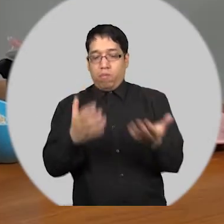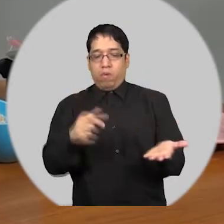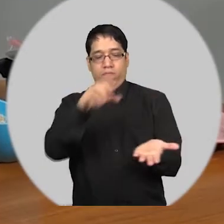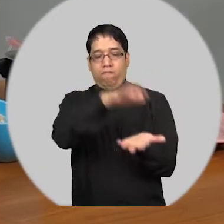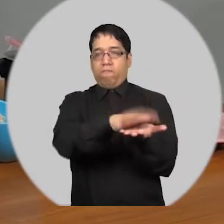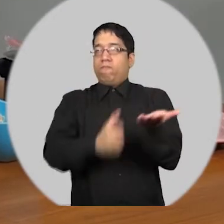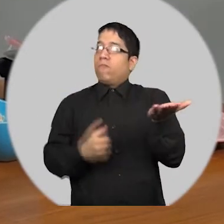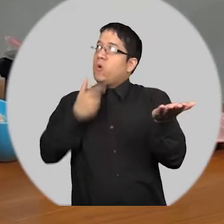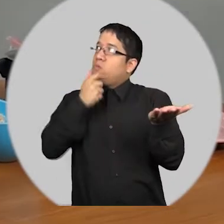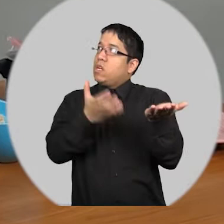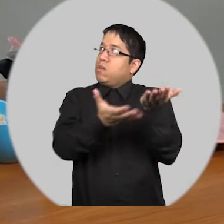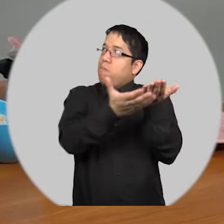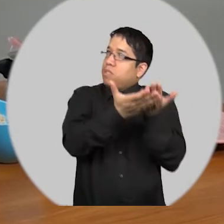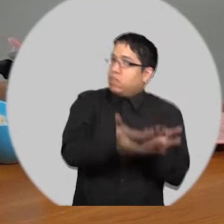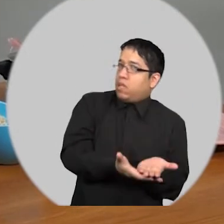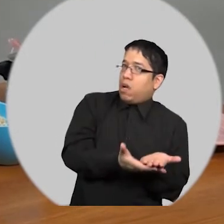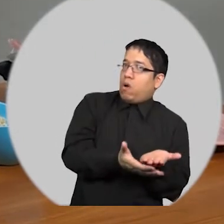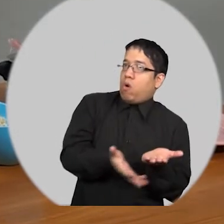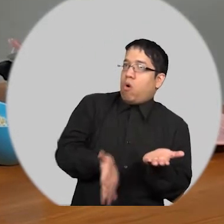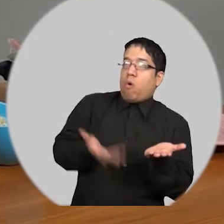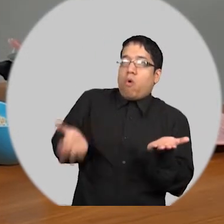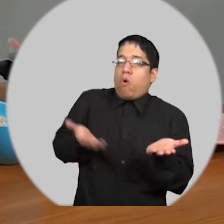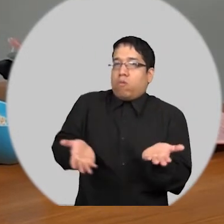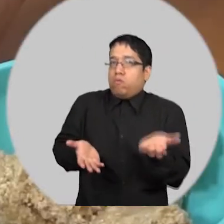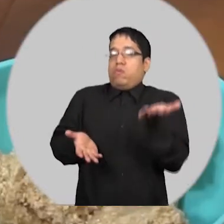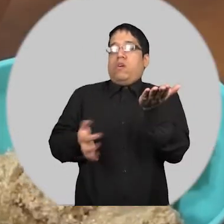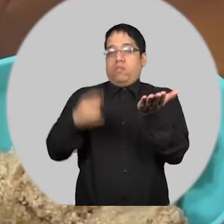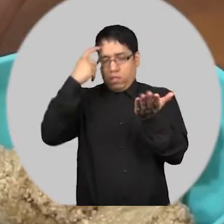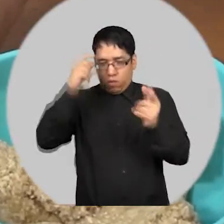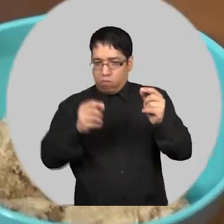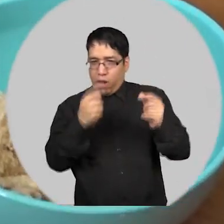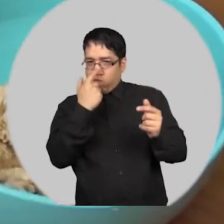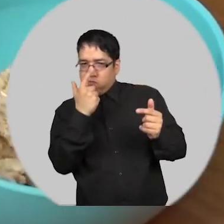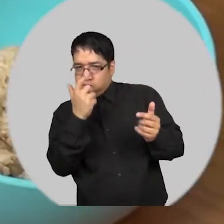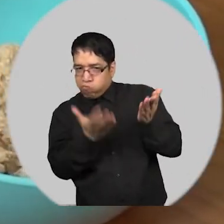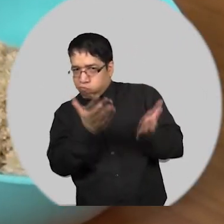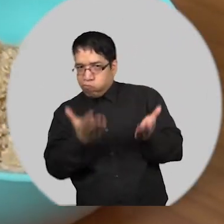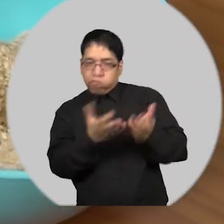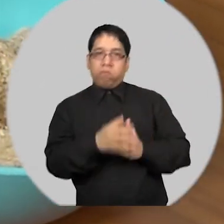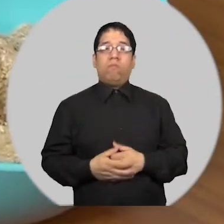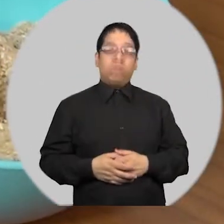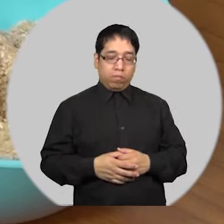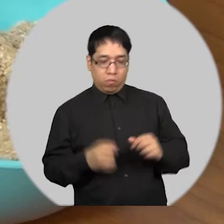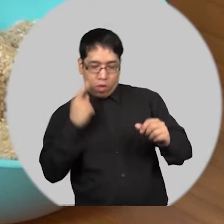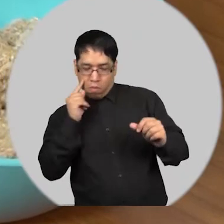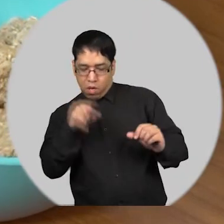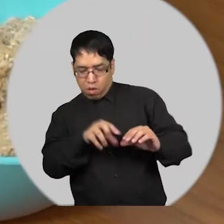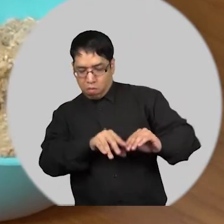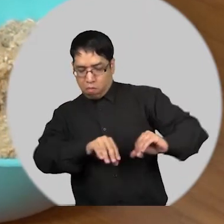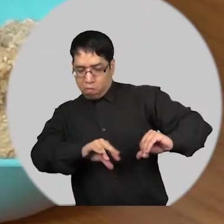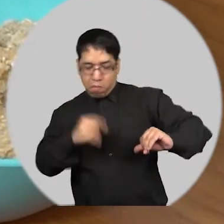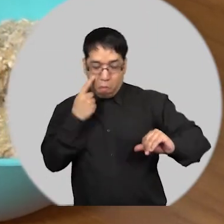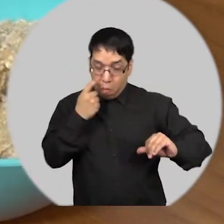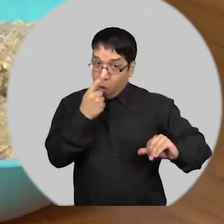pesando para poder hacer bien exacto. Pero en este caso vamos a hacerla a ojo. Ven cómo se